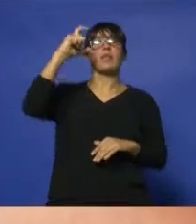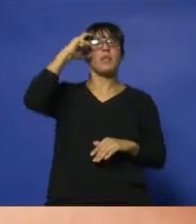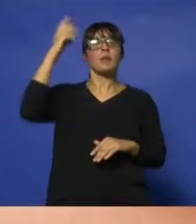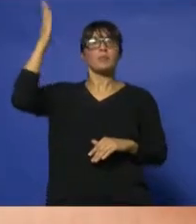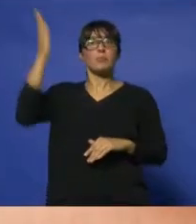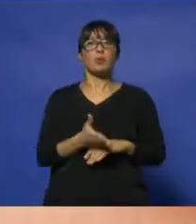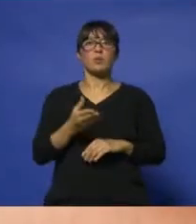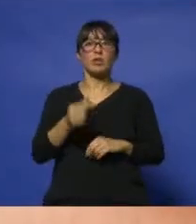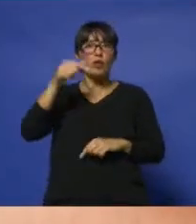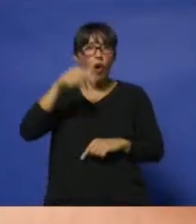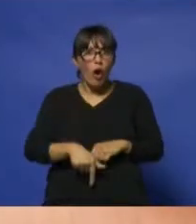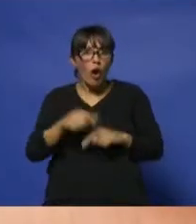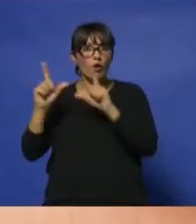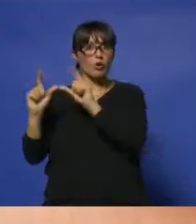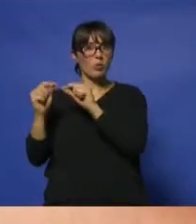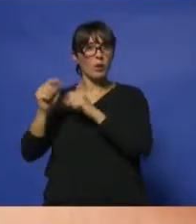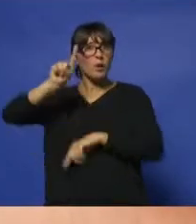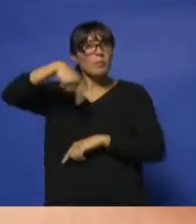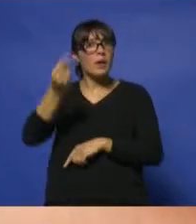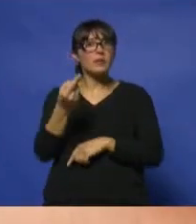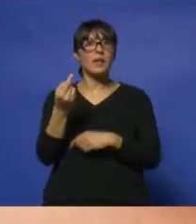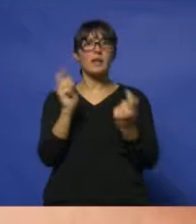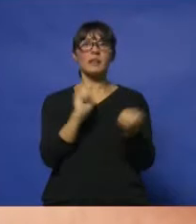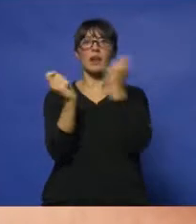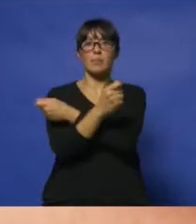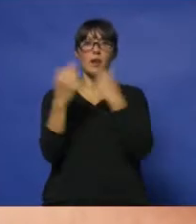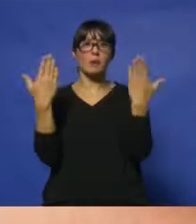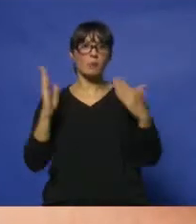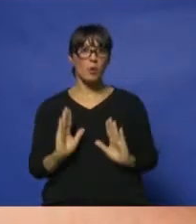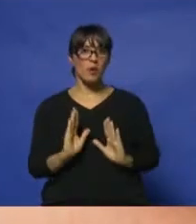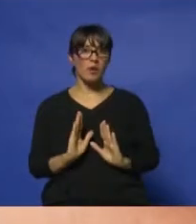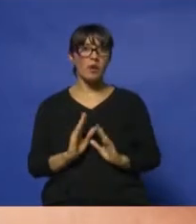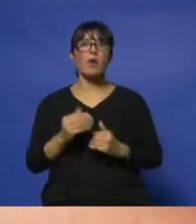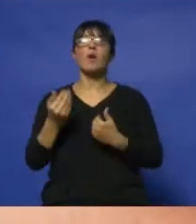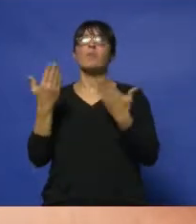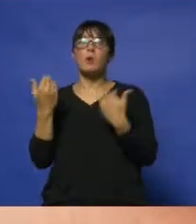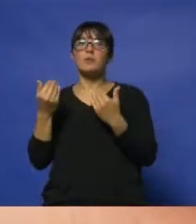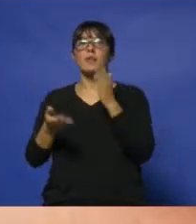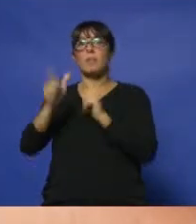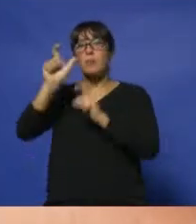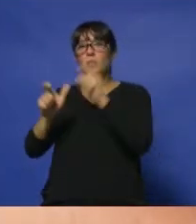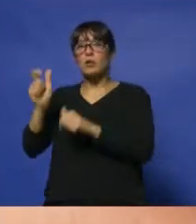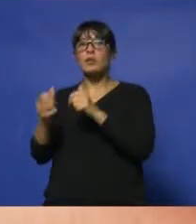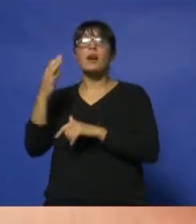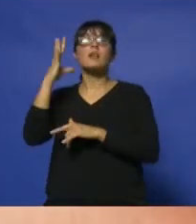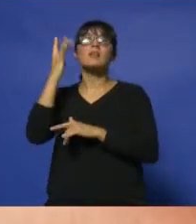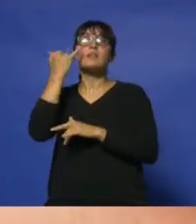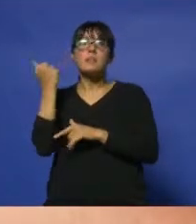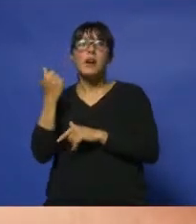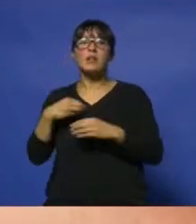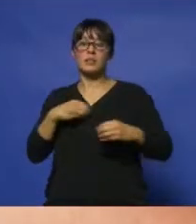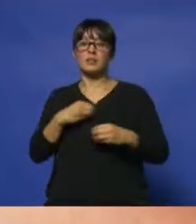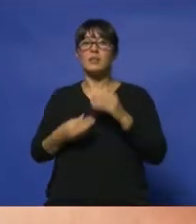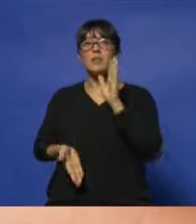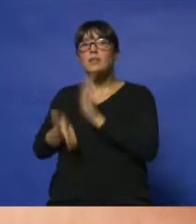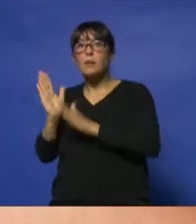números de hoy. Mañana puede cambiar, puede haber muchas altas, esperemos que así sea, y puede cambiar. Pero en un principio, estos son números a hoy.